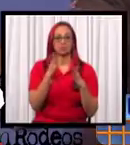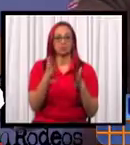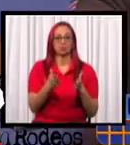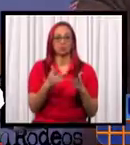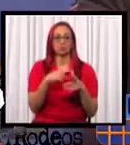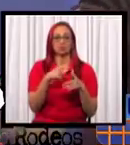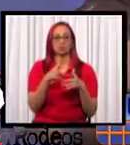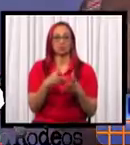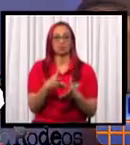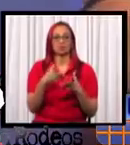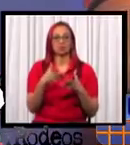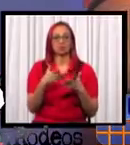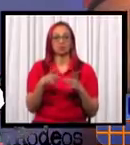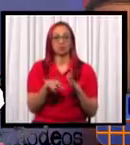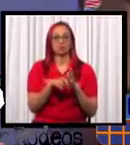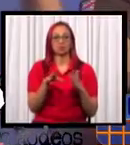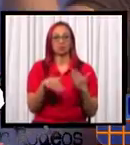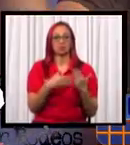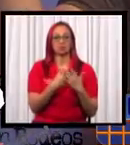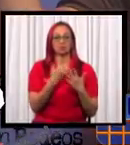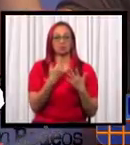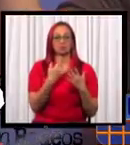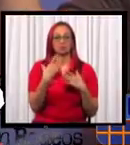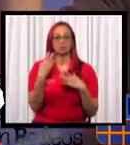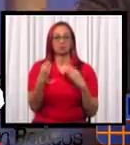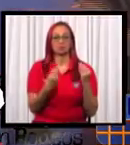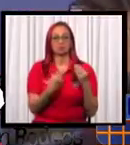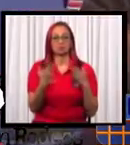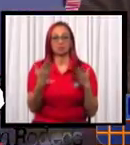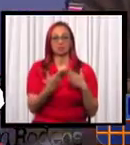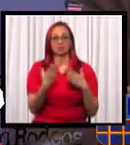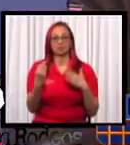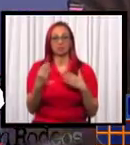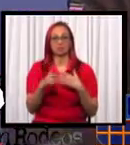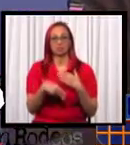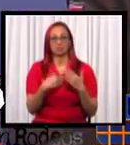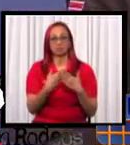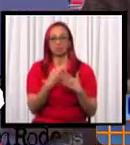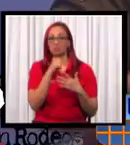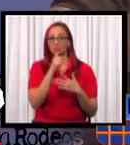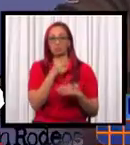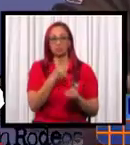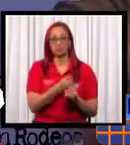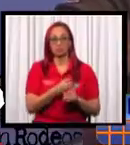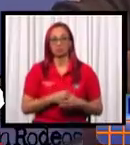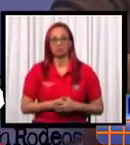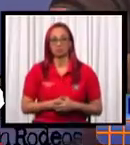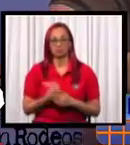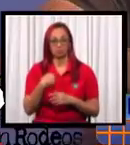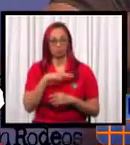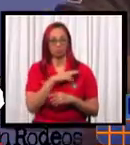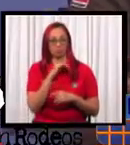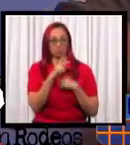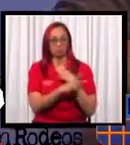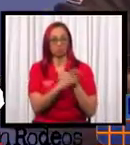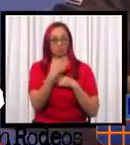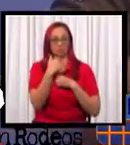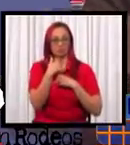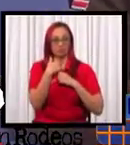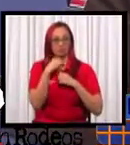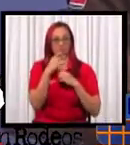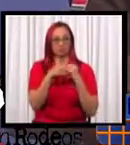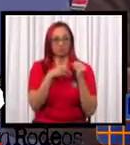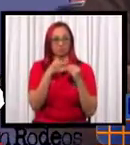es liberalizar todo y dicen traigamos de afuera todo. Y no es así. Nosotros como país tenemos que producir